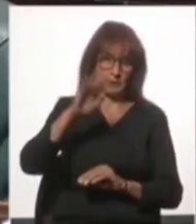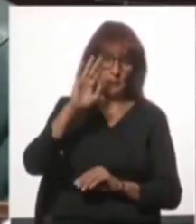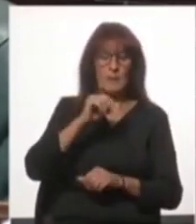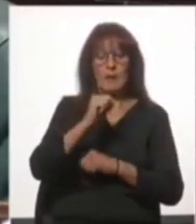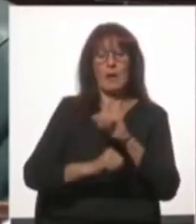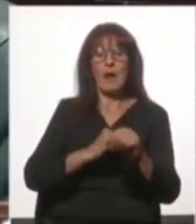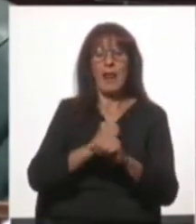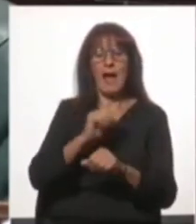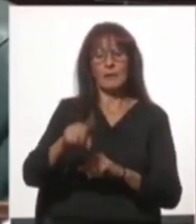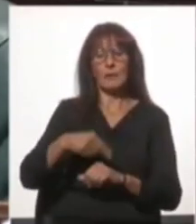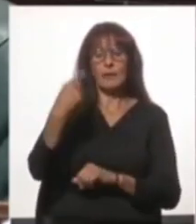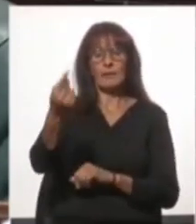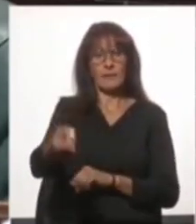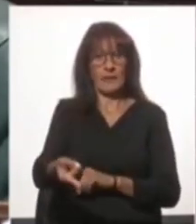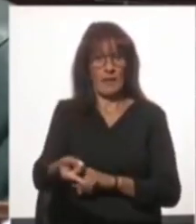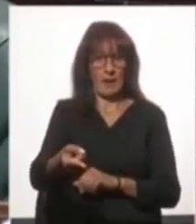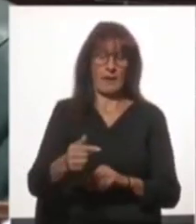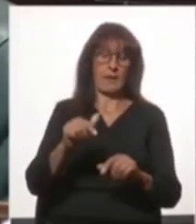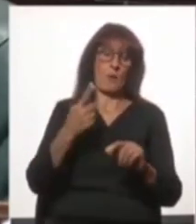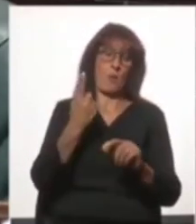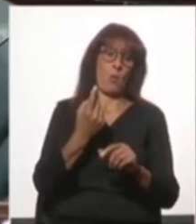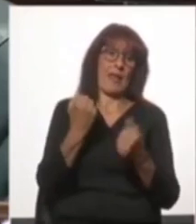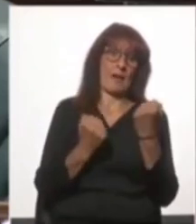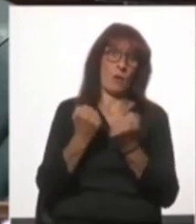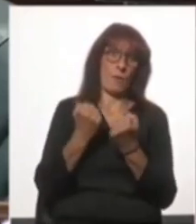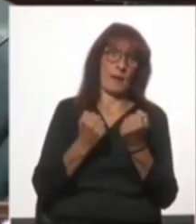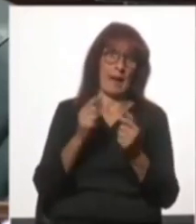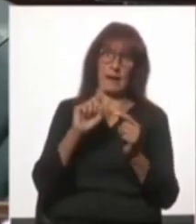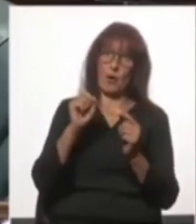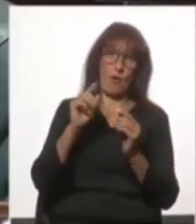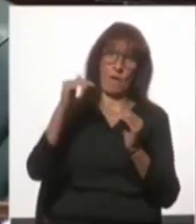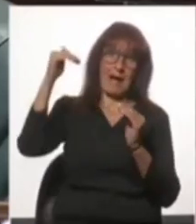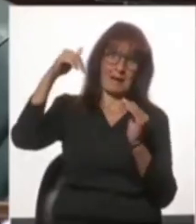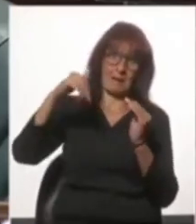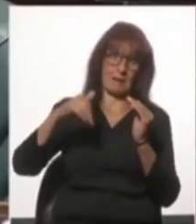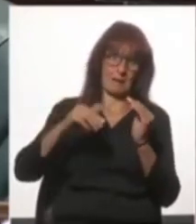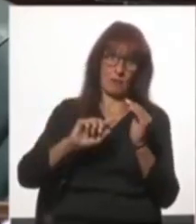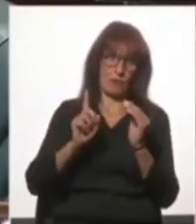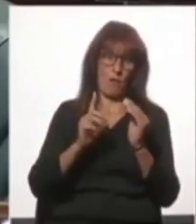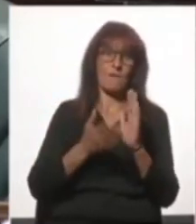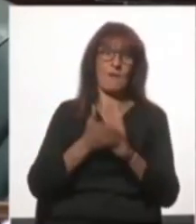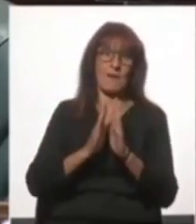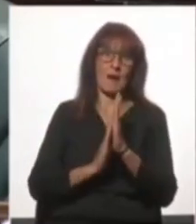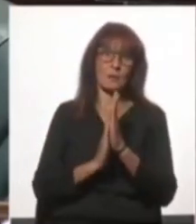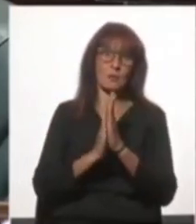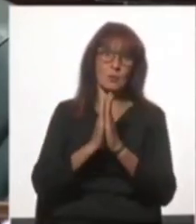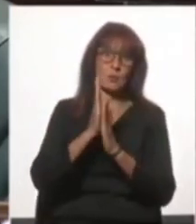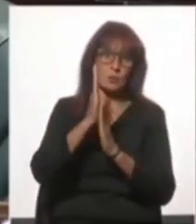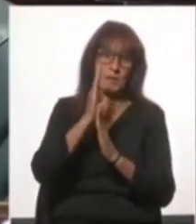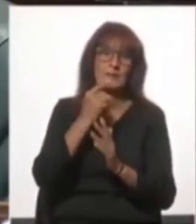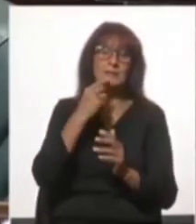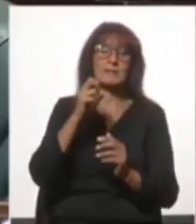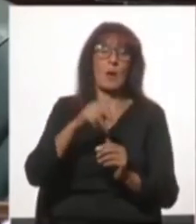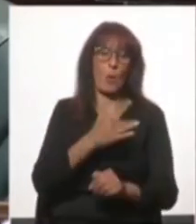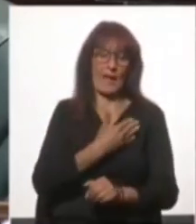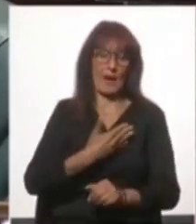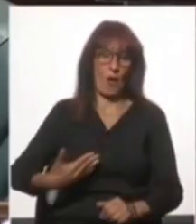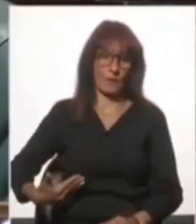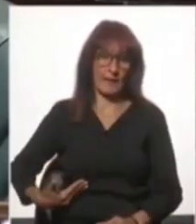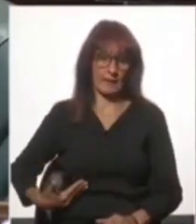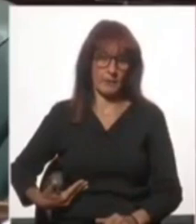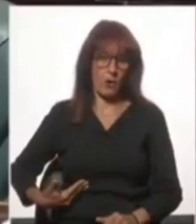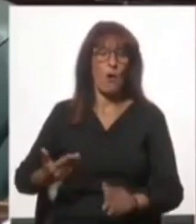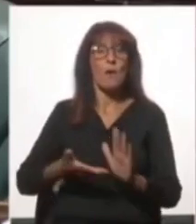viene, en una economía que seguramente no va a estar cayendo, sino creciendo fuerte según el gobierno, vamos